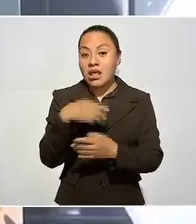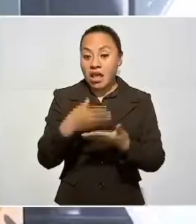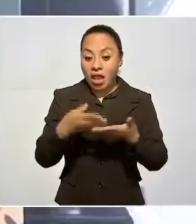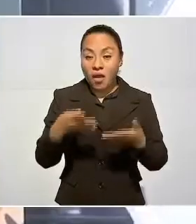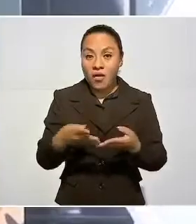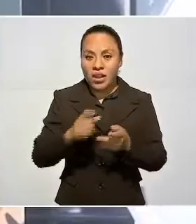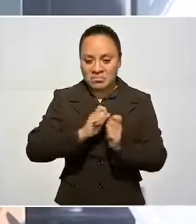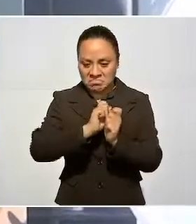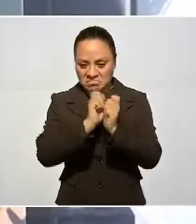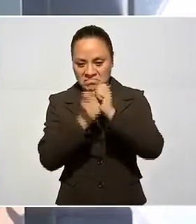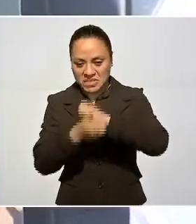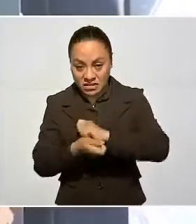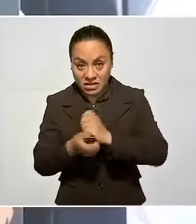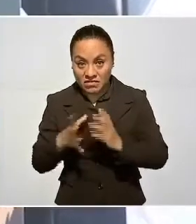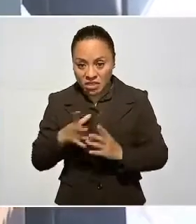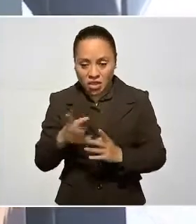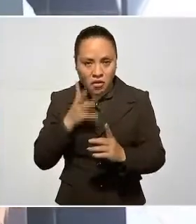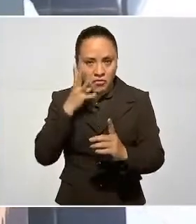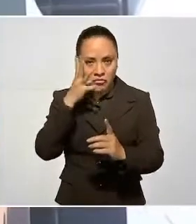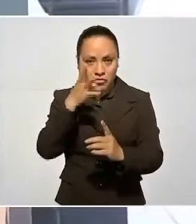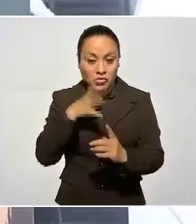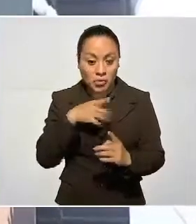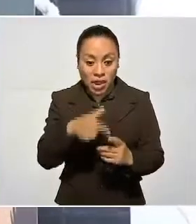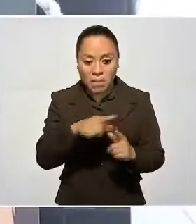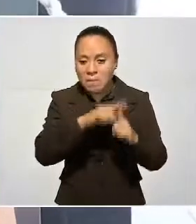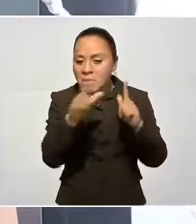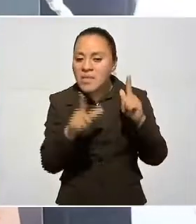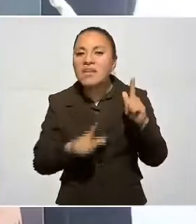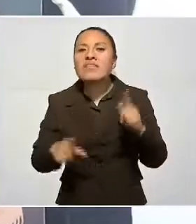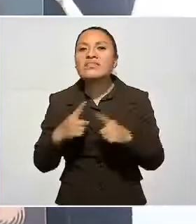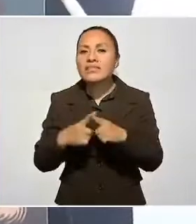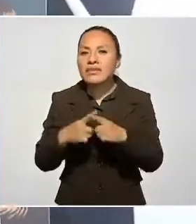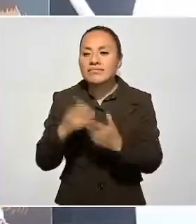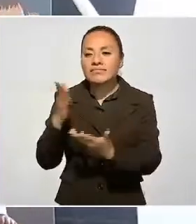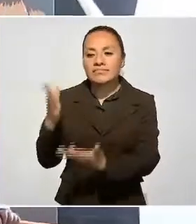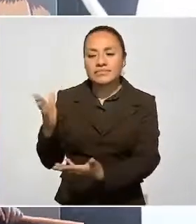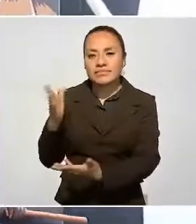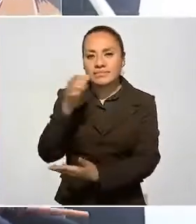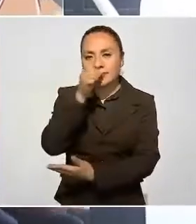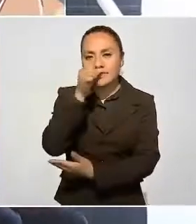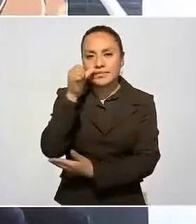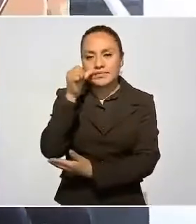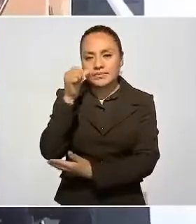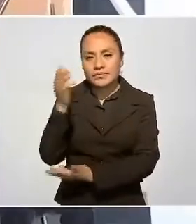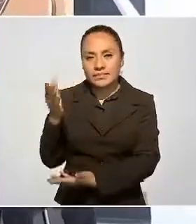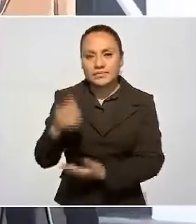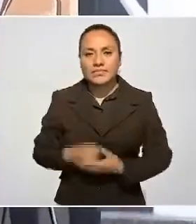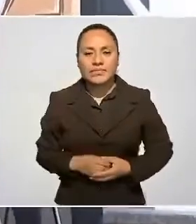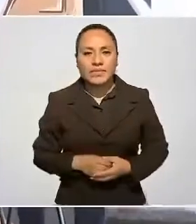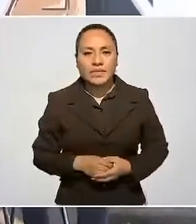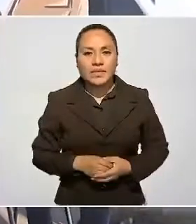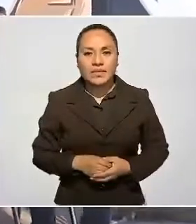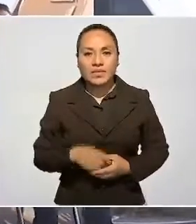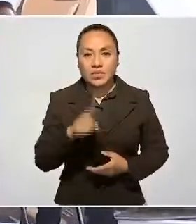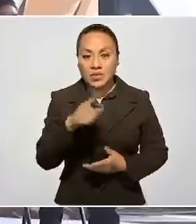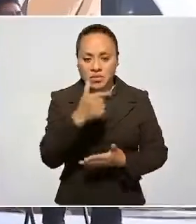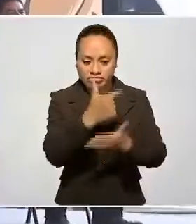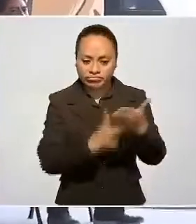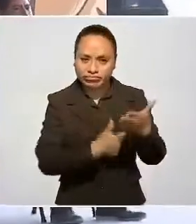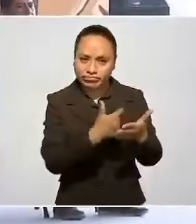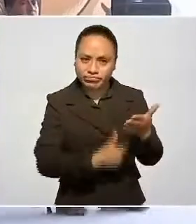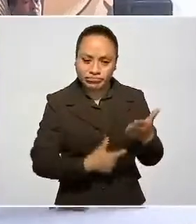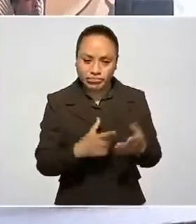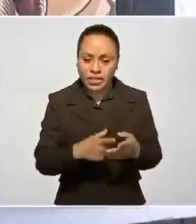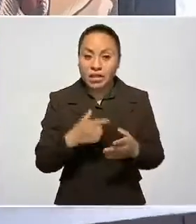transformación que definió las bases del futuro de México, es Benito Juárez. Si un estadista representa